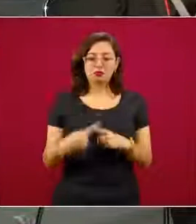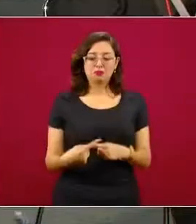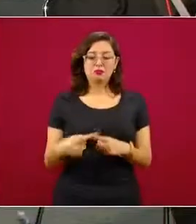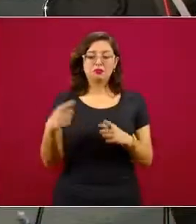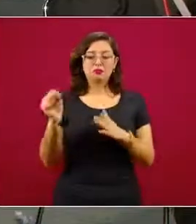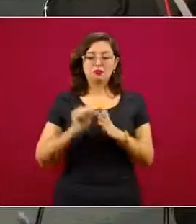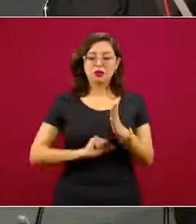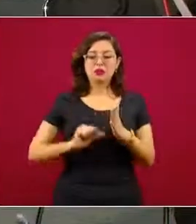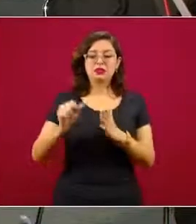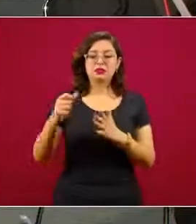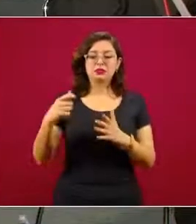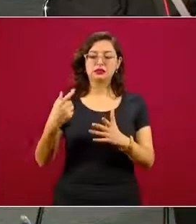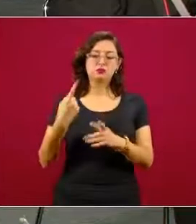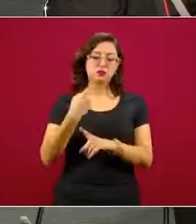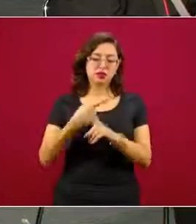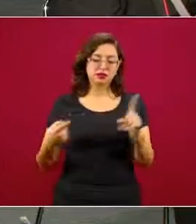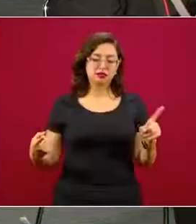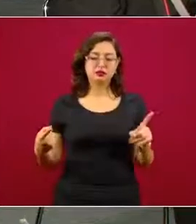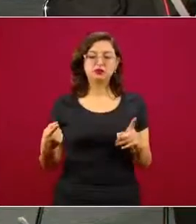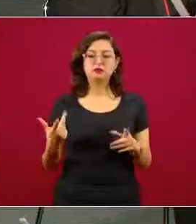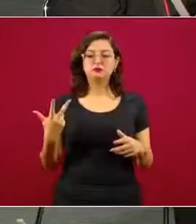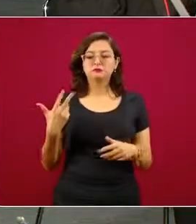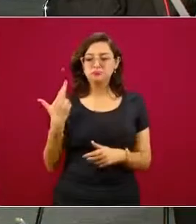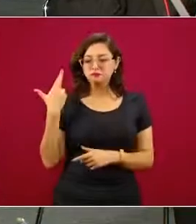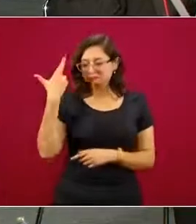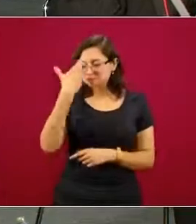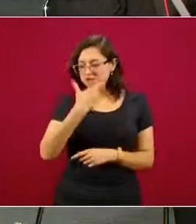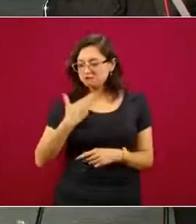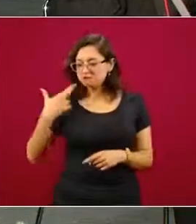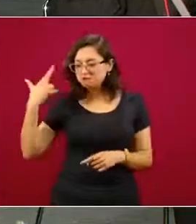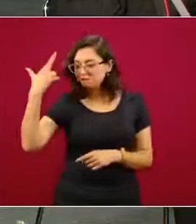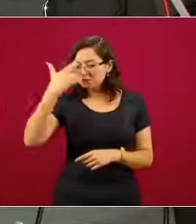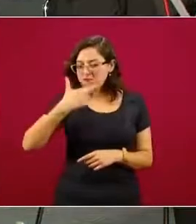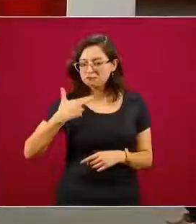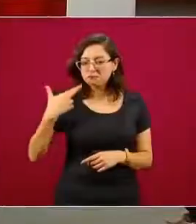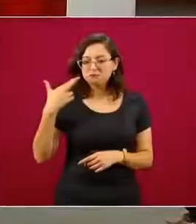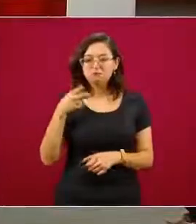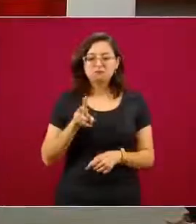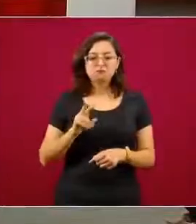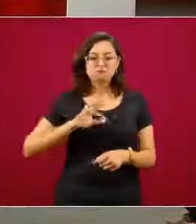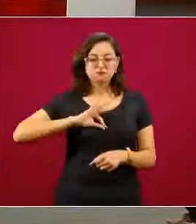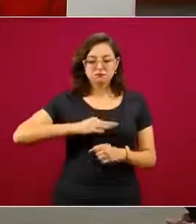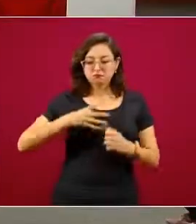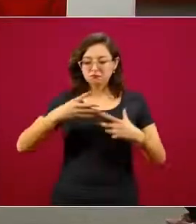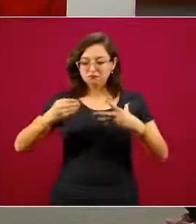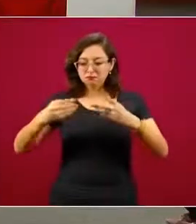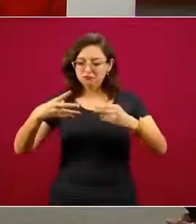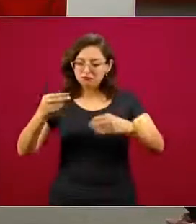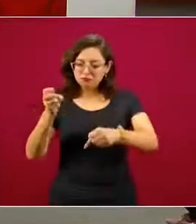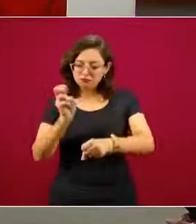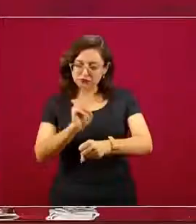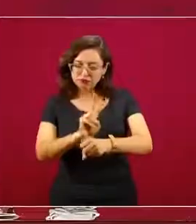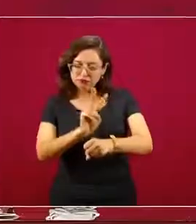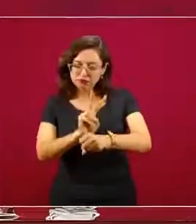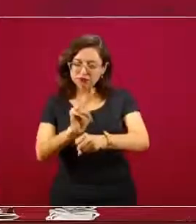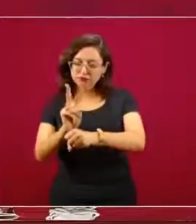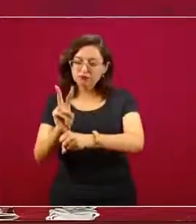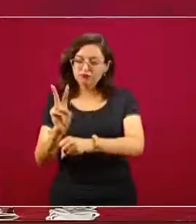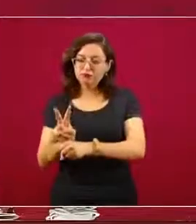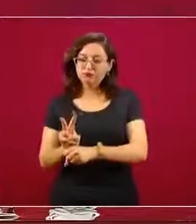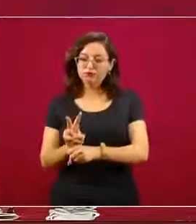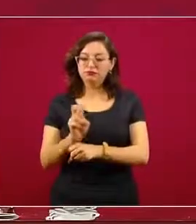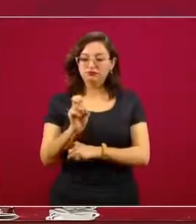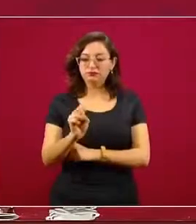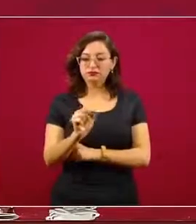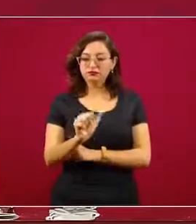estado trabajando en modelos técnicos para la vigilancia epidemiológica a partir de la identificación del